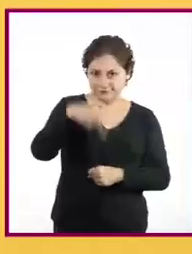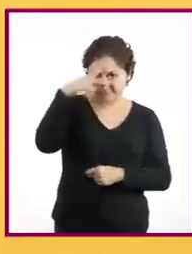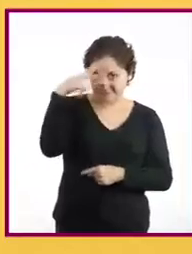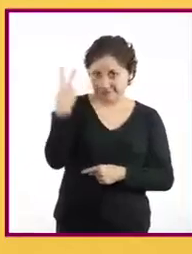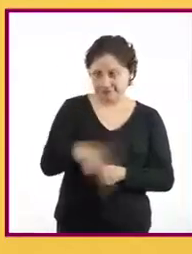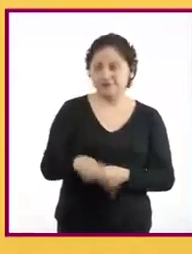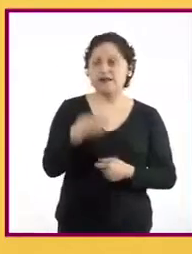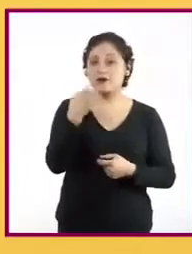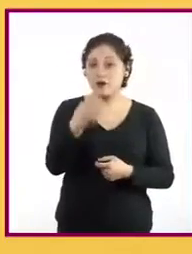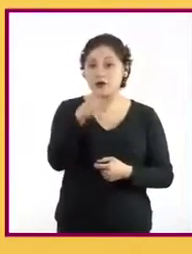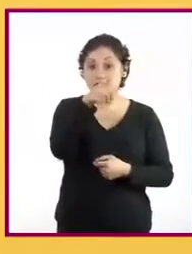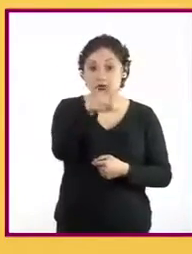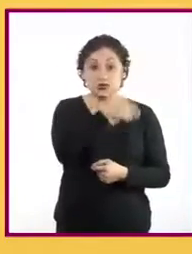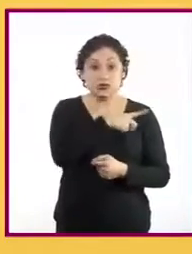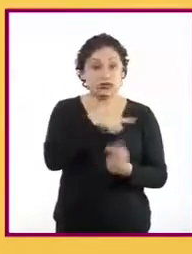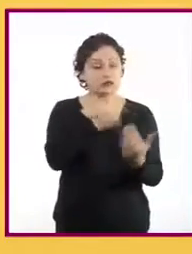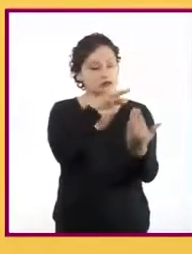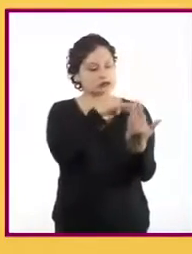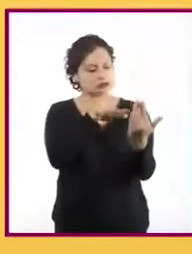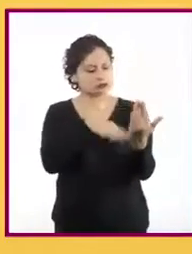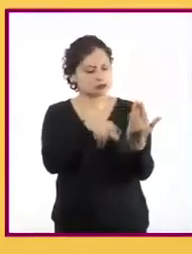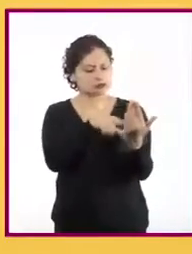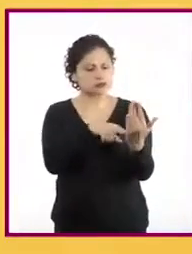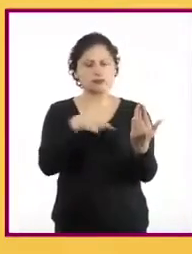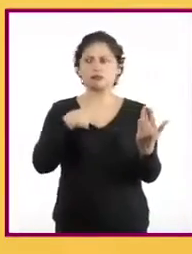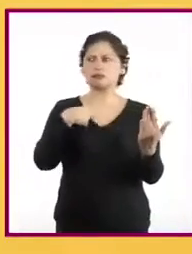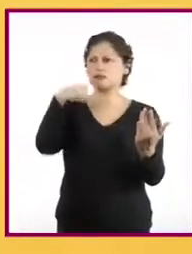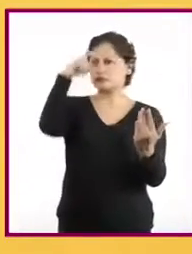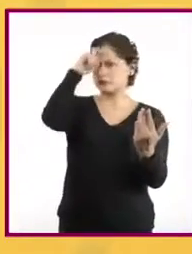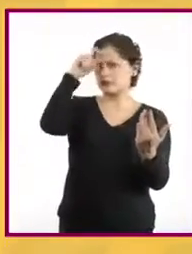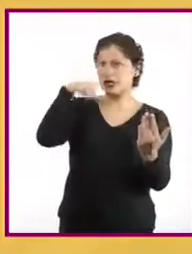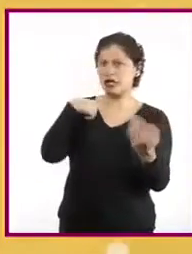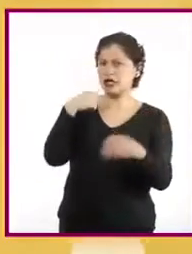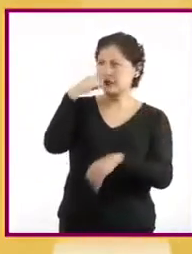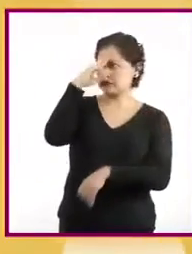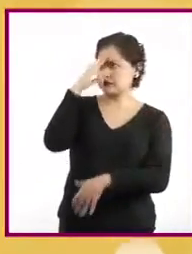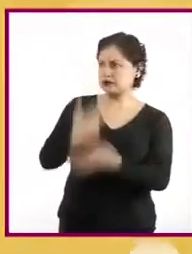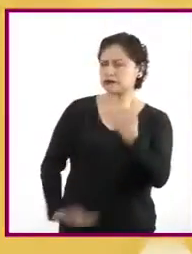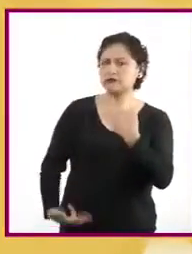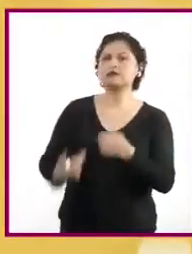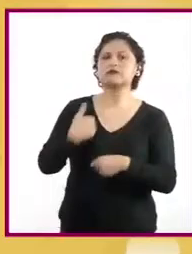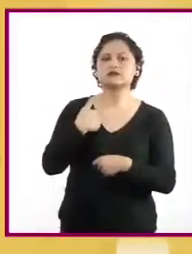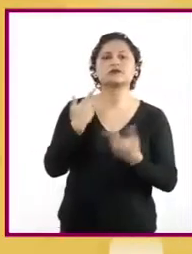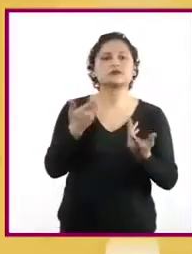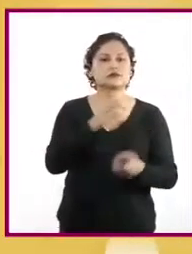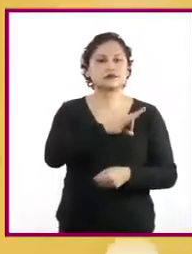Mexicanos, para que sepan exigirlos cuando no se cumplen o se transgreden.